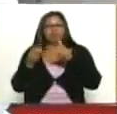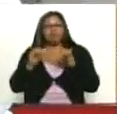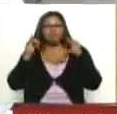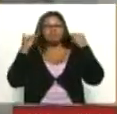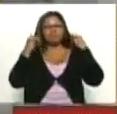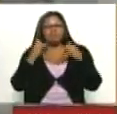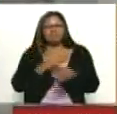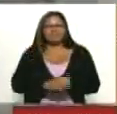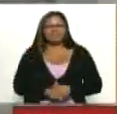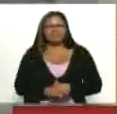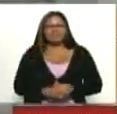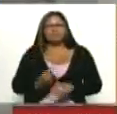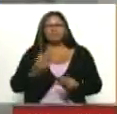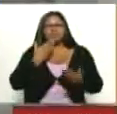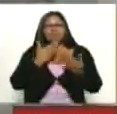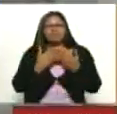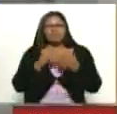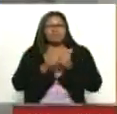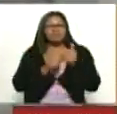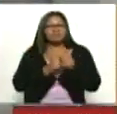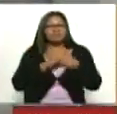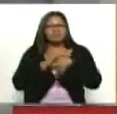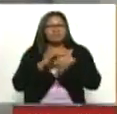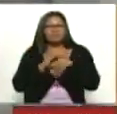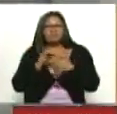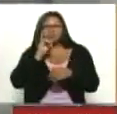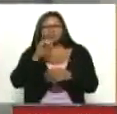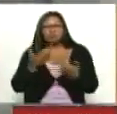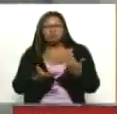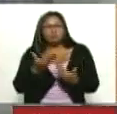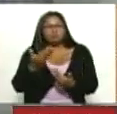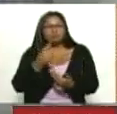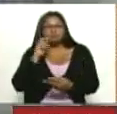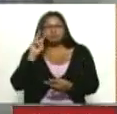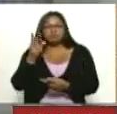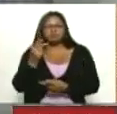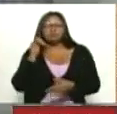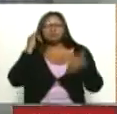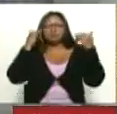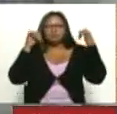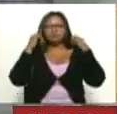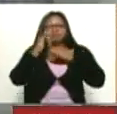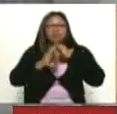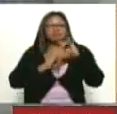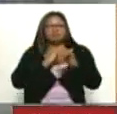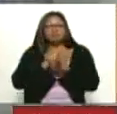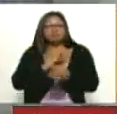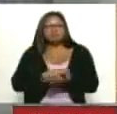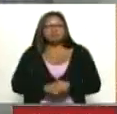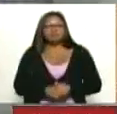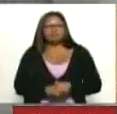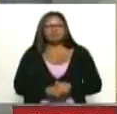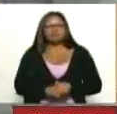festival. Muchísimas gracias, viceministra Karen Millán. Información importante para este segundo Festival Internacional de Teatro Progresista, que arrancó el día de ayer hasta el próximo 18.